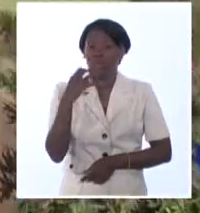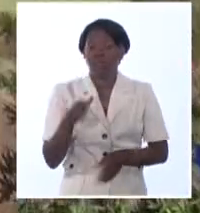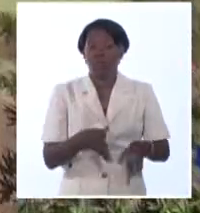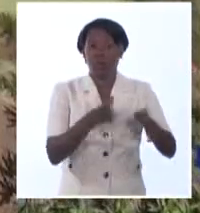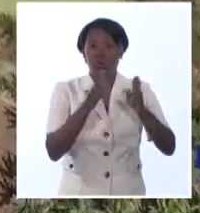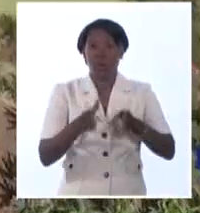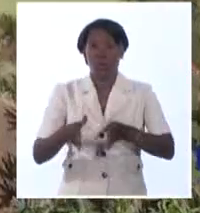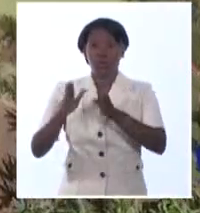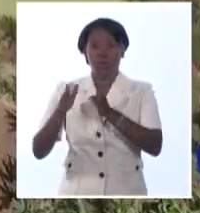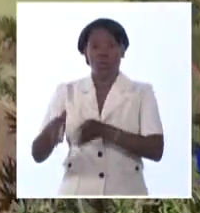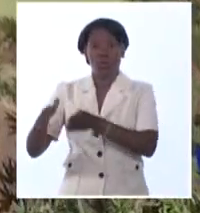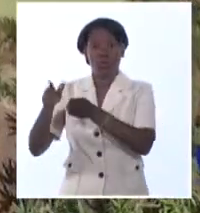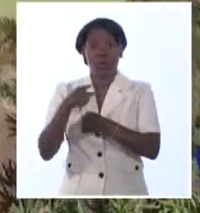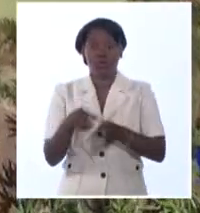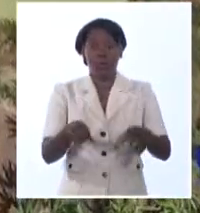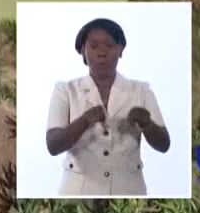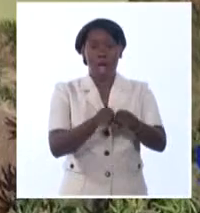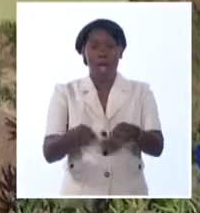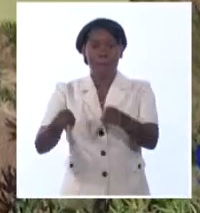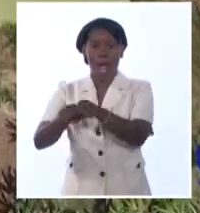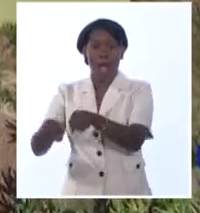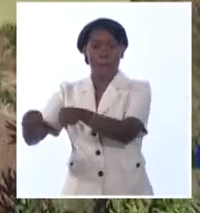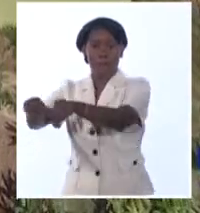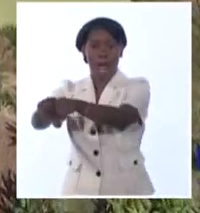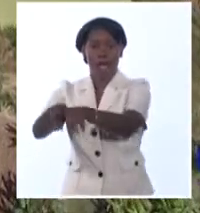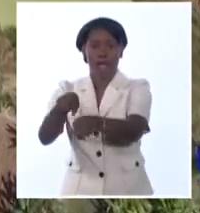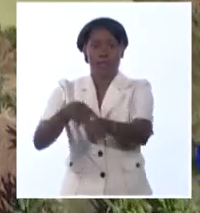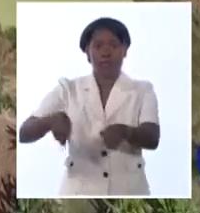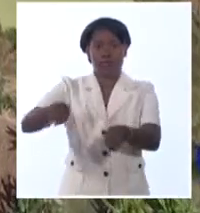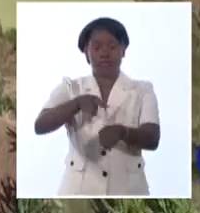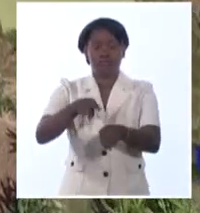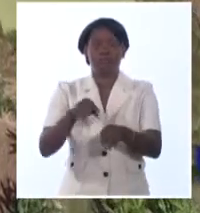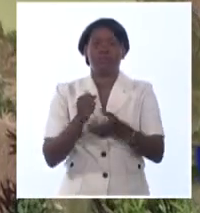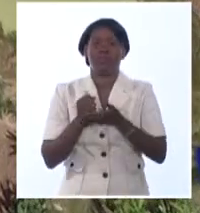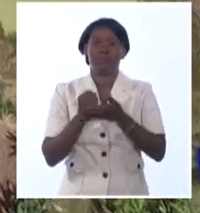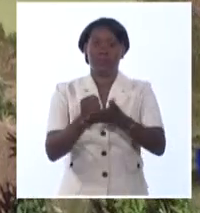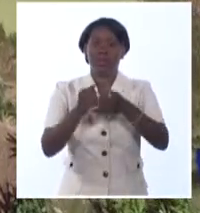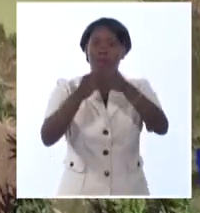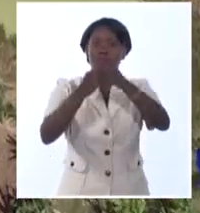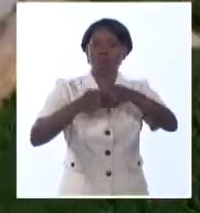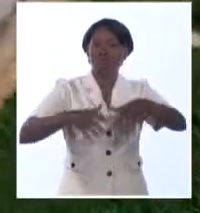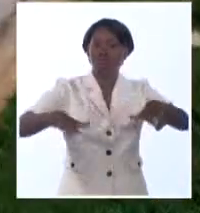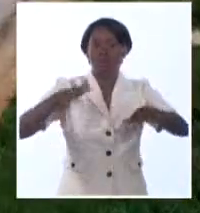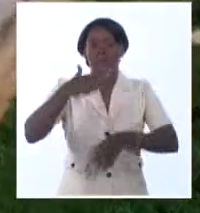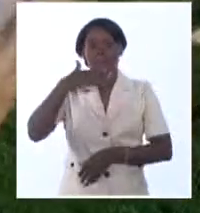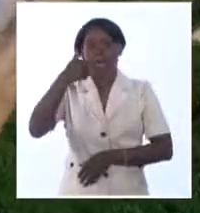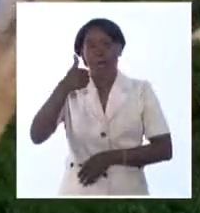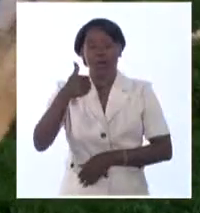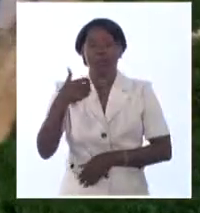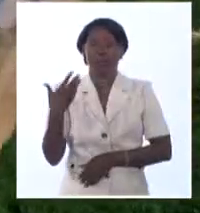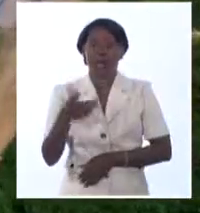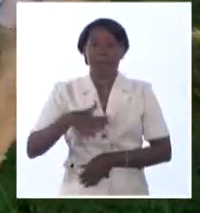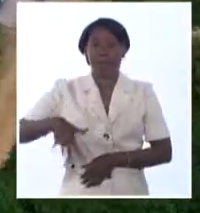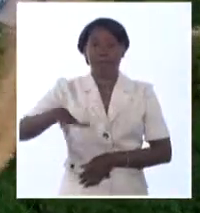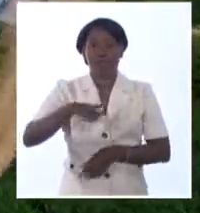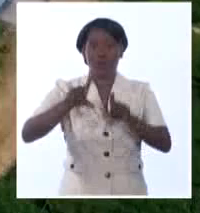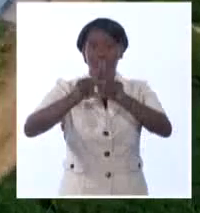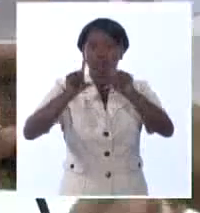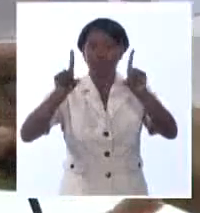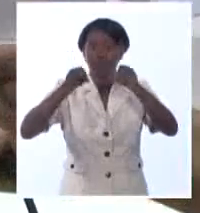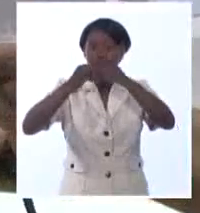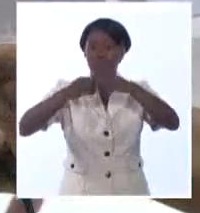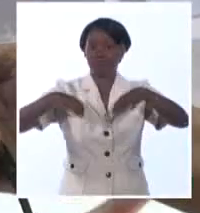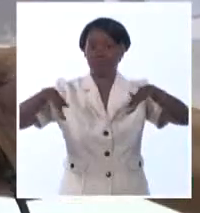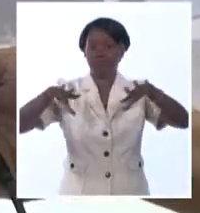al cubrimiento de la demanda del sistema, de hecho incrementa la capacidad de potencia disponible de la